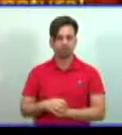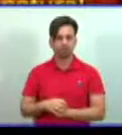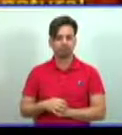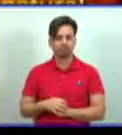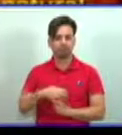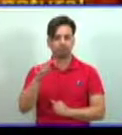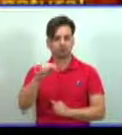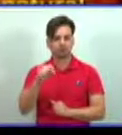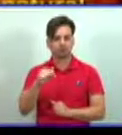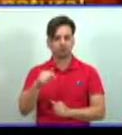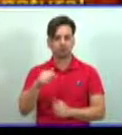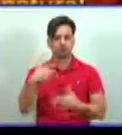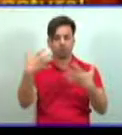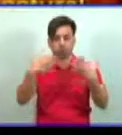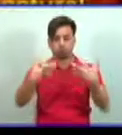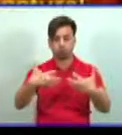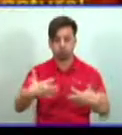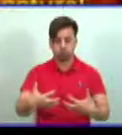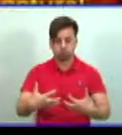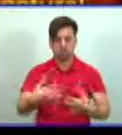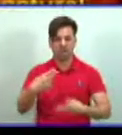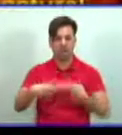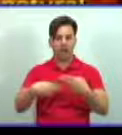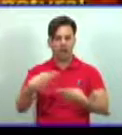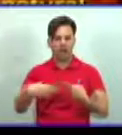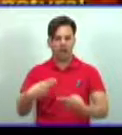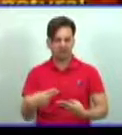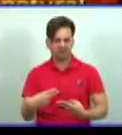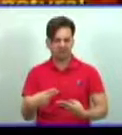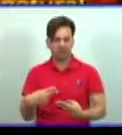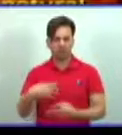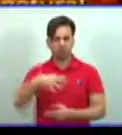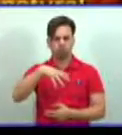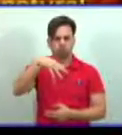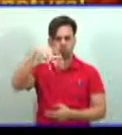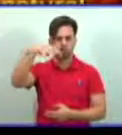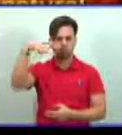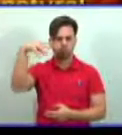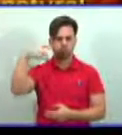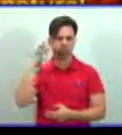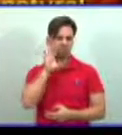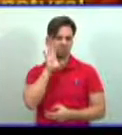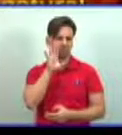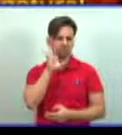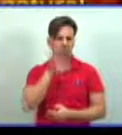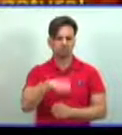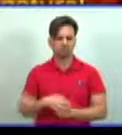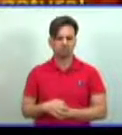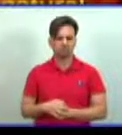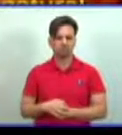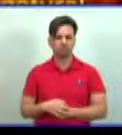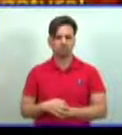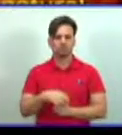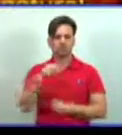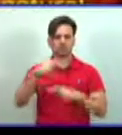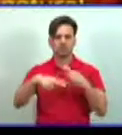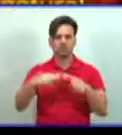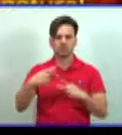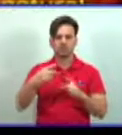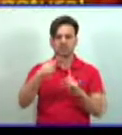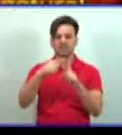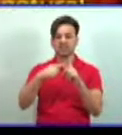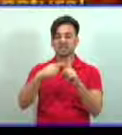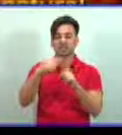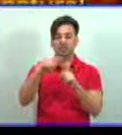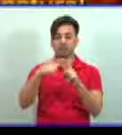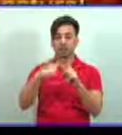a la atmósfera gases de efecto invernadero, que hace que esta temperatura en la superficie de la